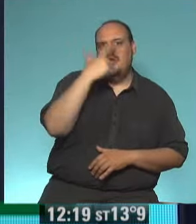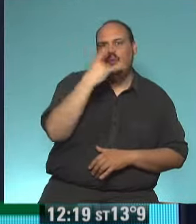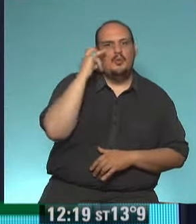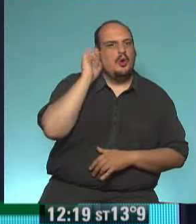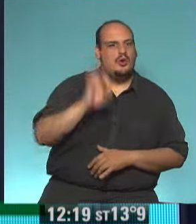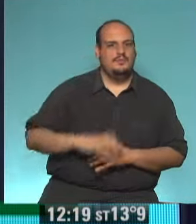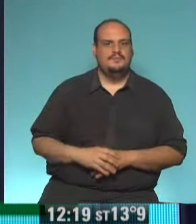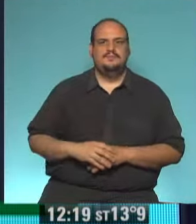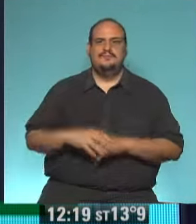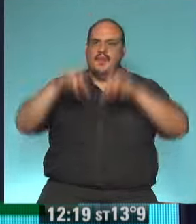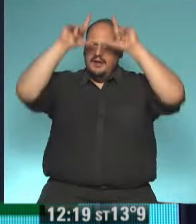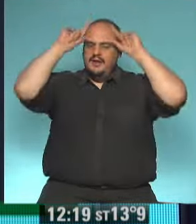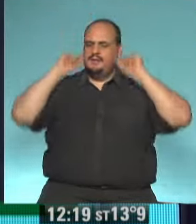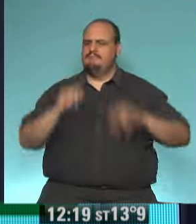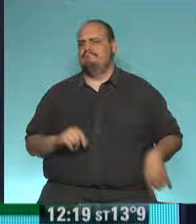raro.